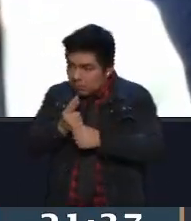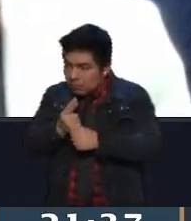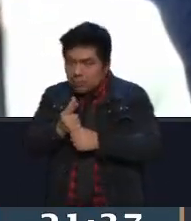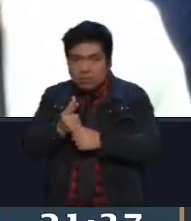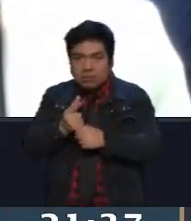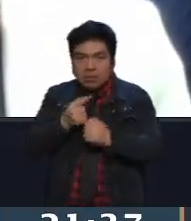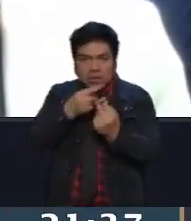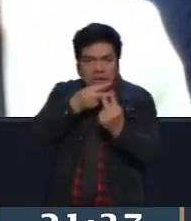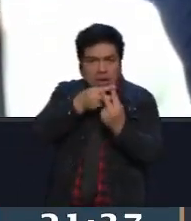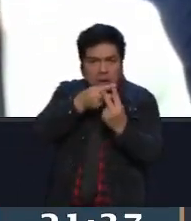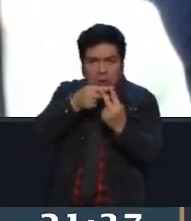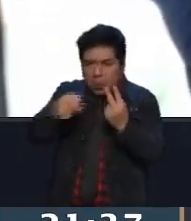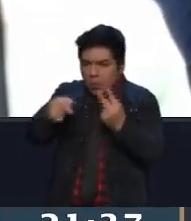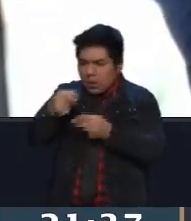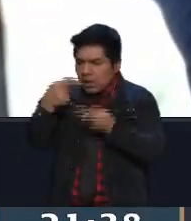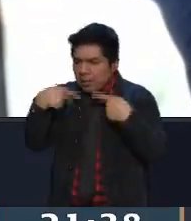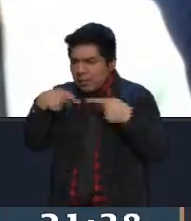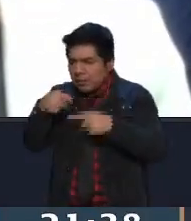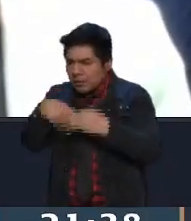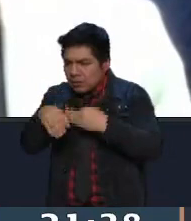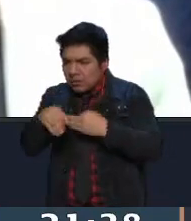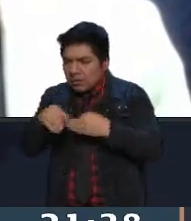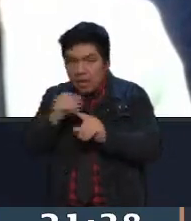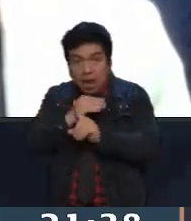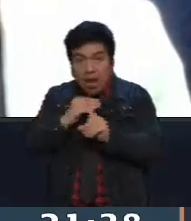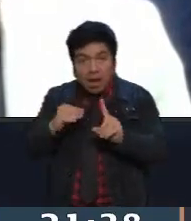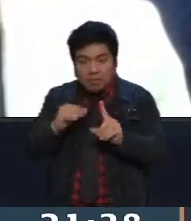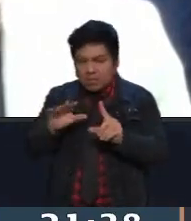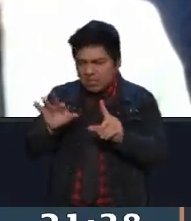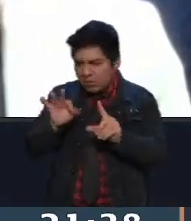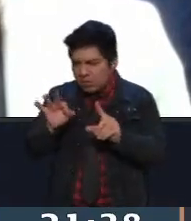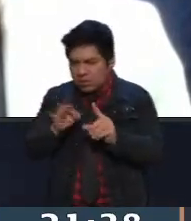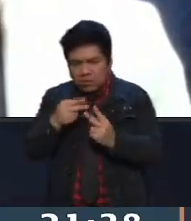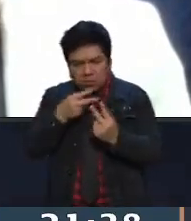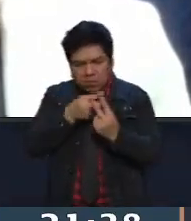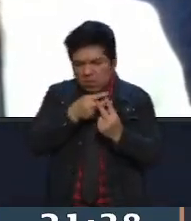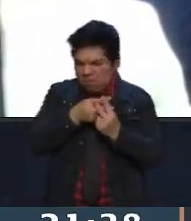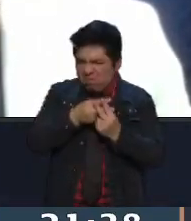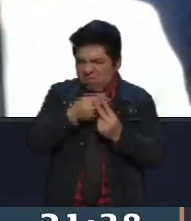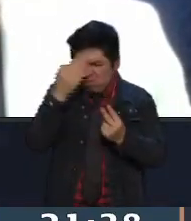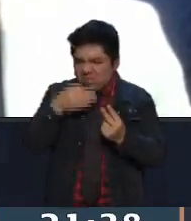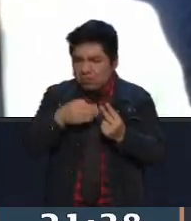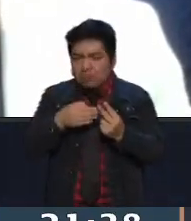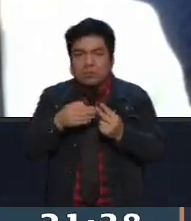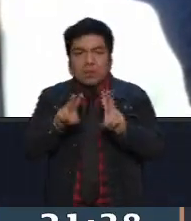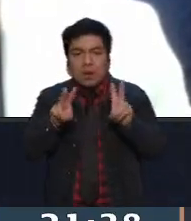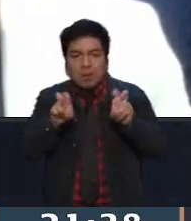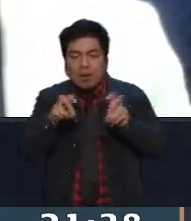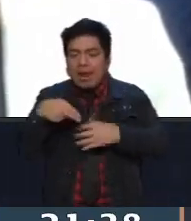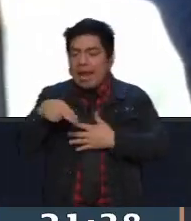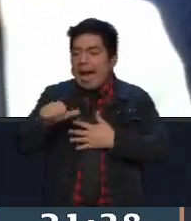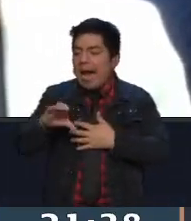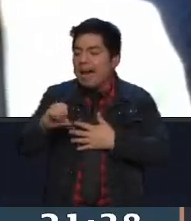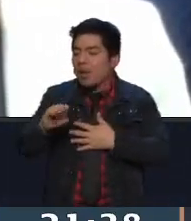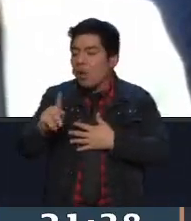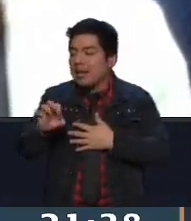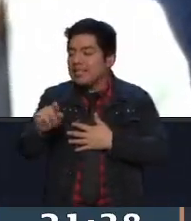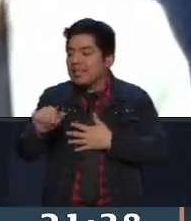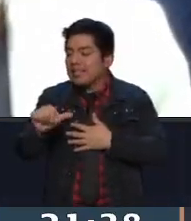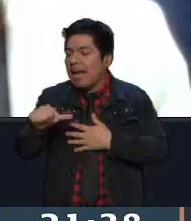de la conversación sobre esta etiqueta de redes sociales sobre el narcopresidente